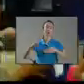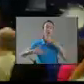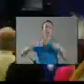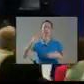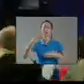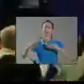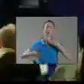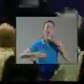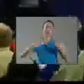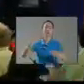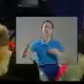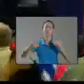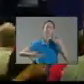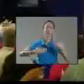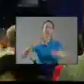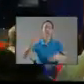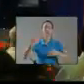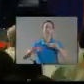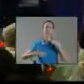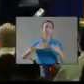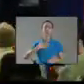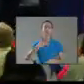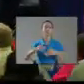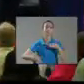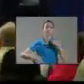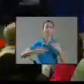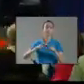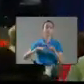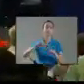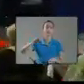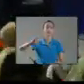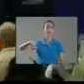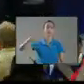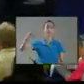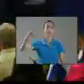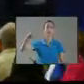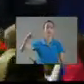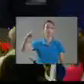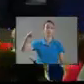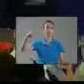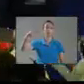Me gozaré, gozaré, gozaré,